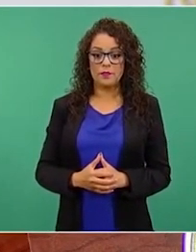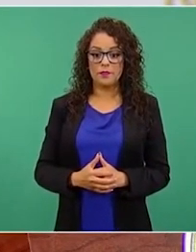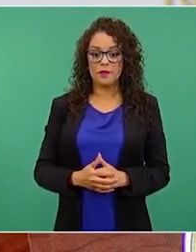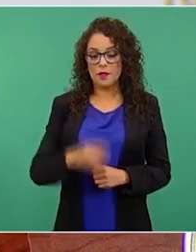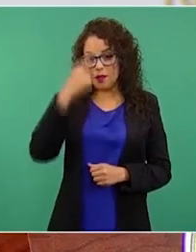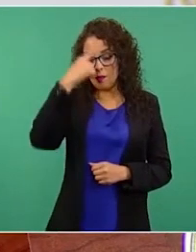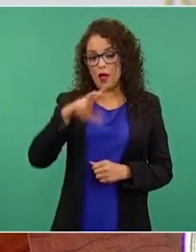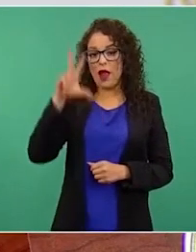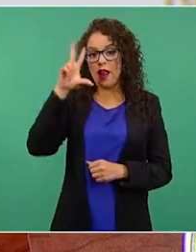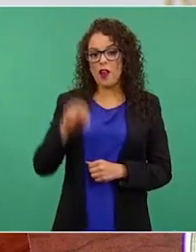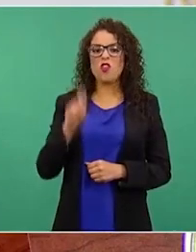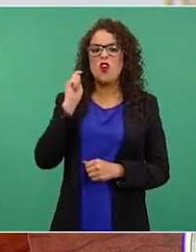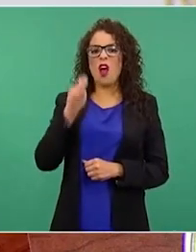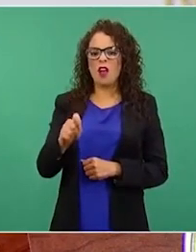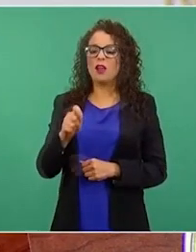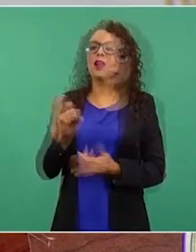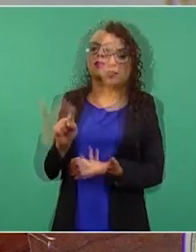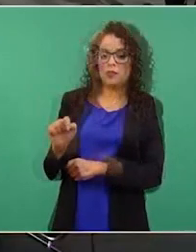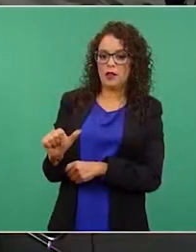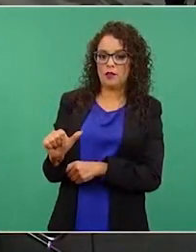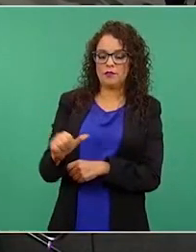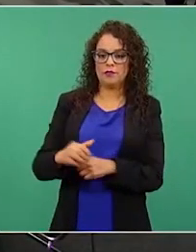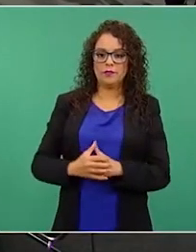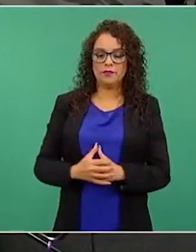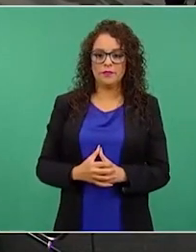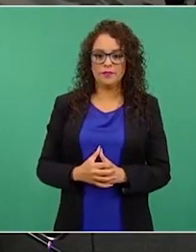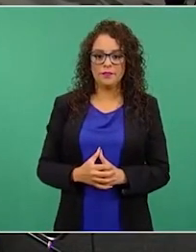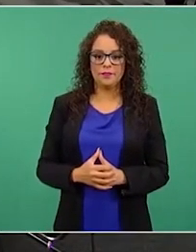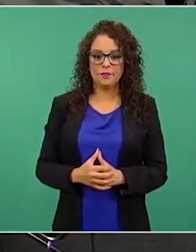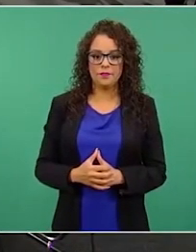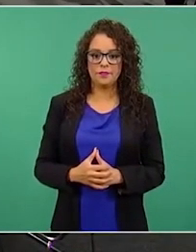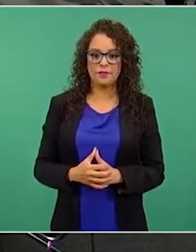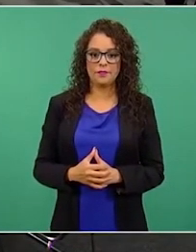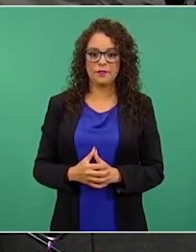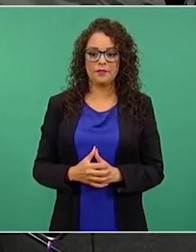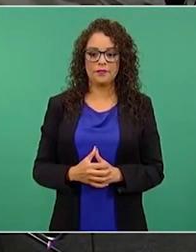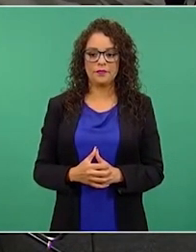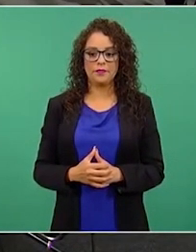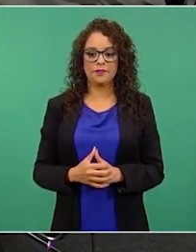contenidos socialistas. Y ahí sí,